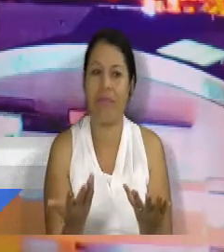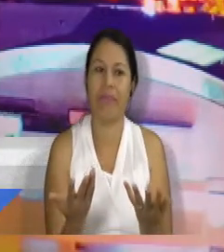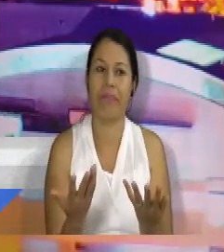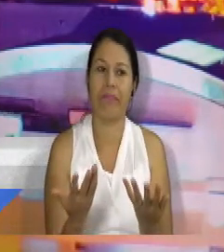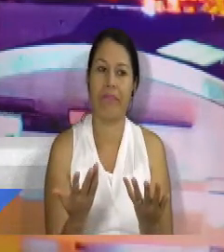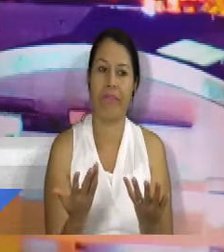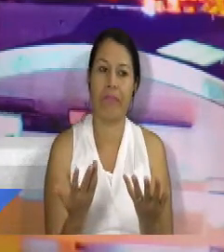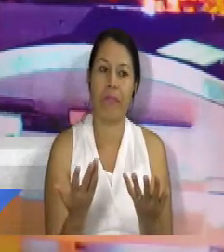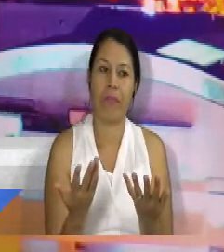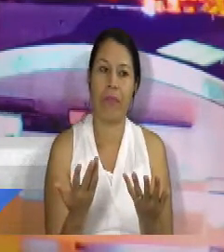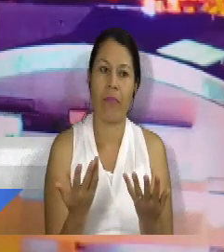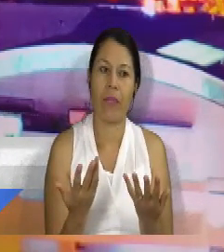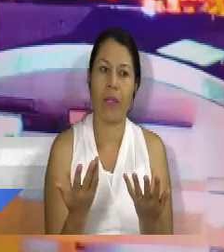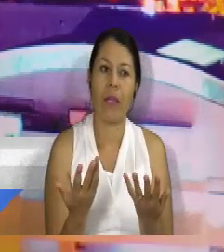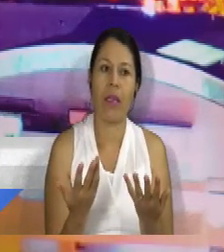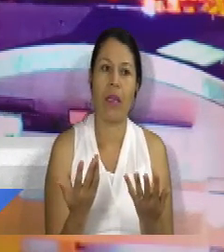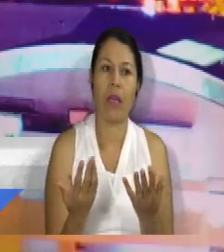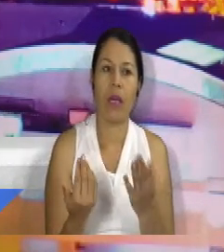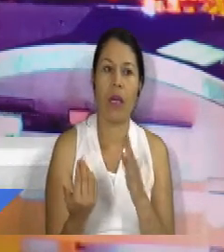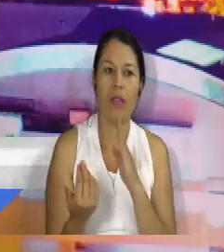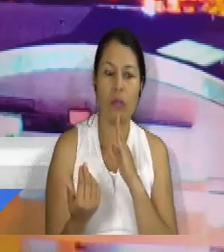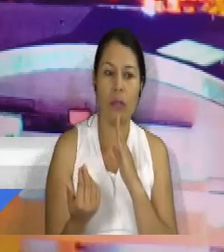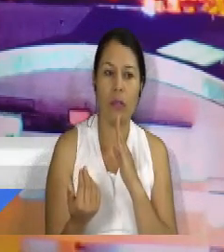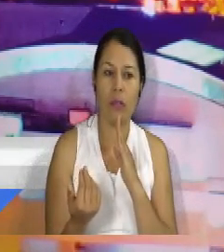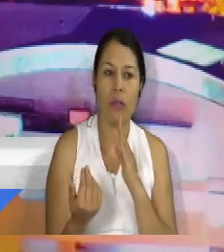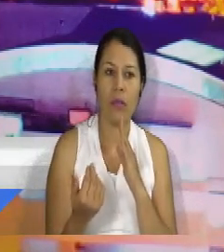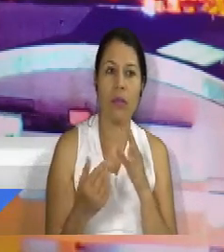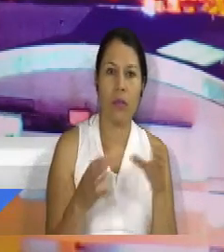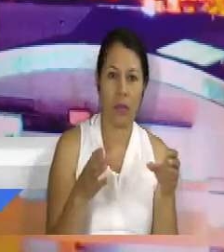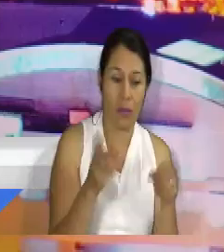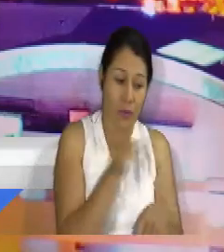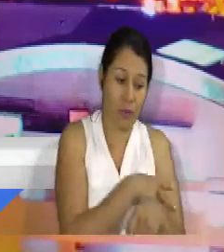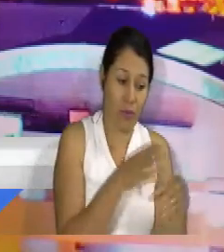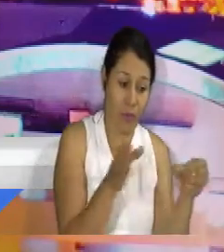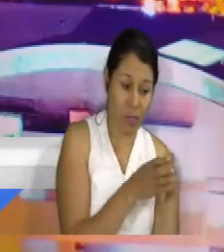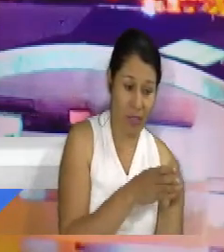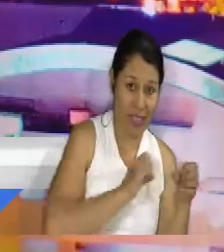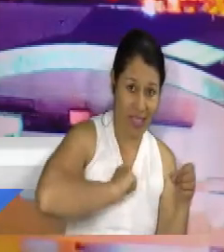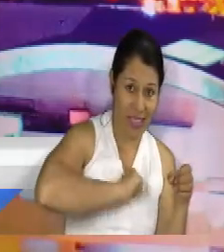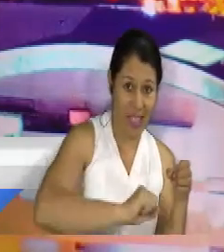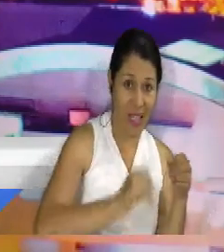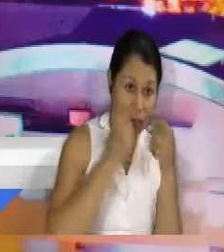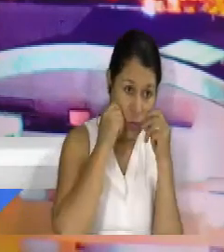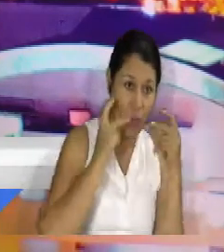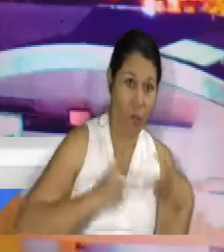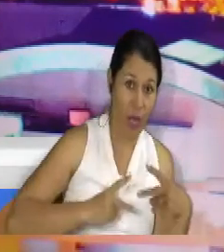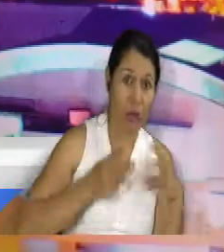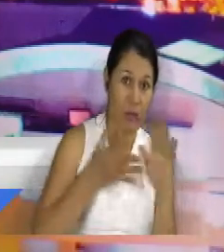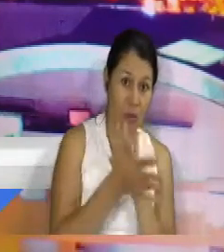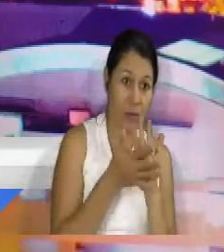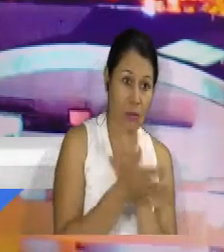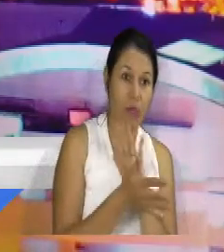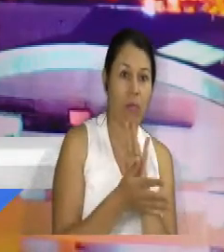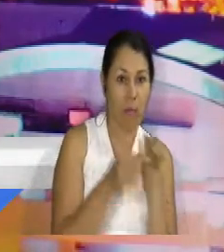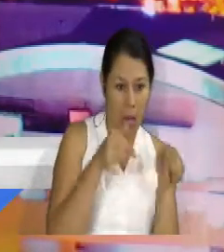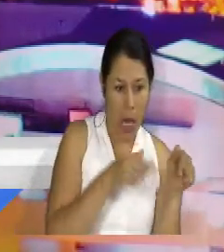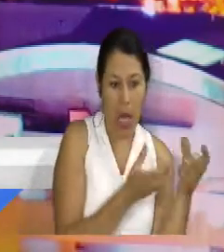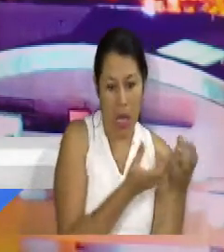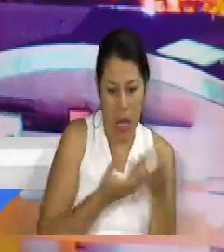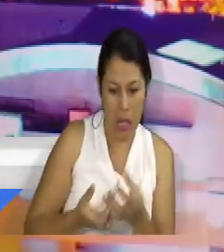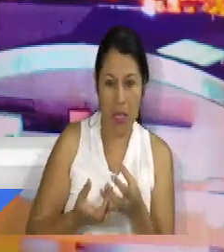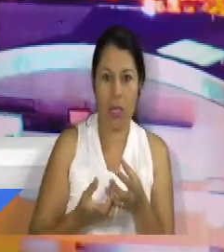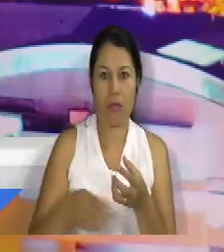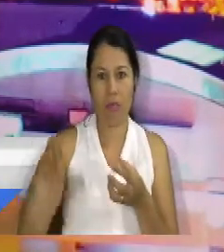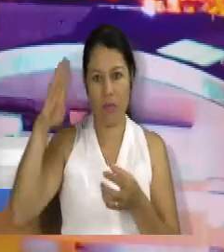Entonces aquí lideramos el proceso del Comité de Derechos Humanos. Estuvimos ahí, afortunadamente la Guardia Penitenciaria, la dirección de la